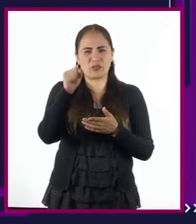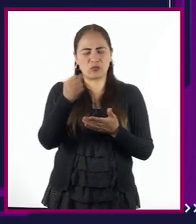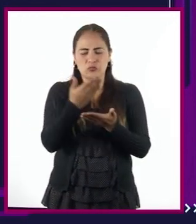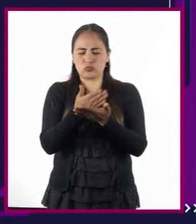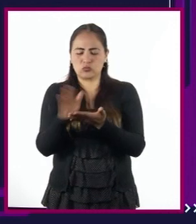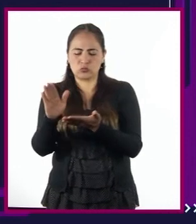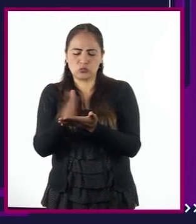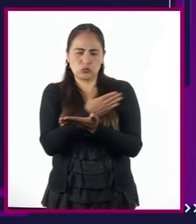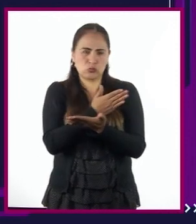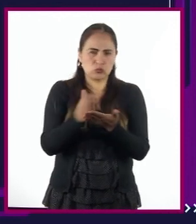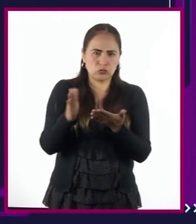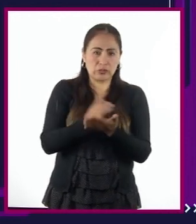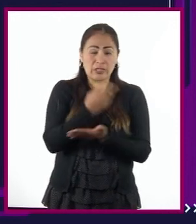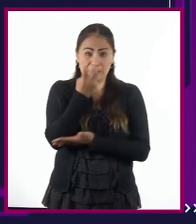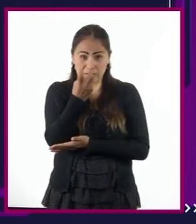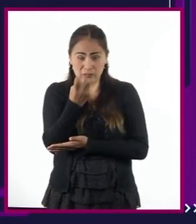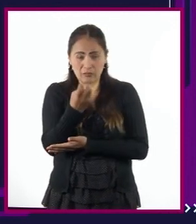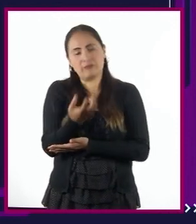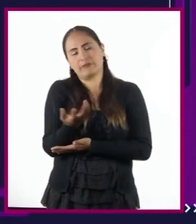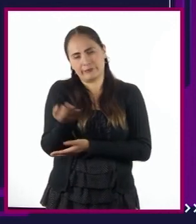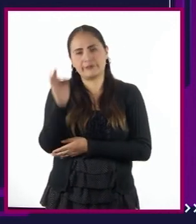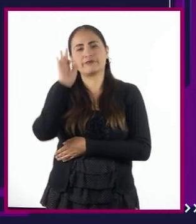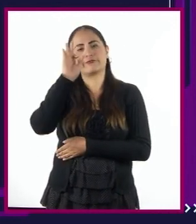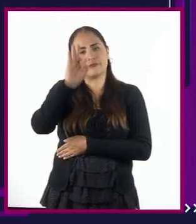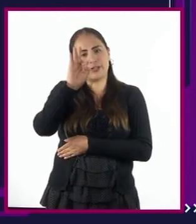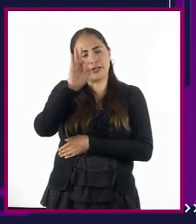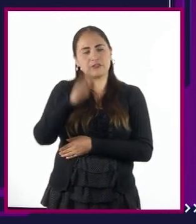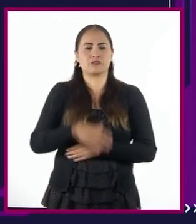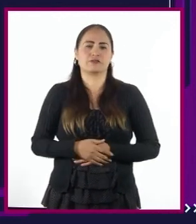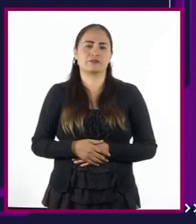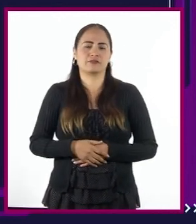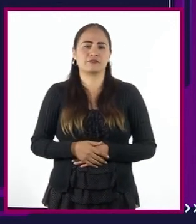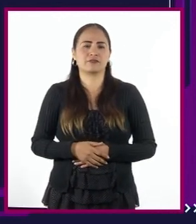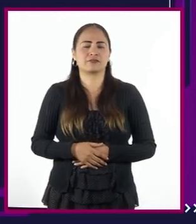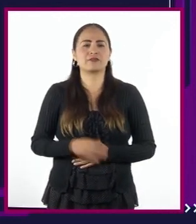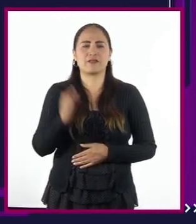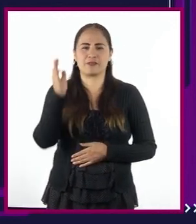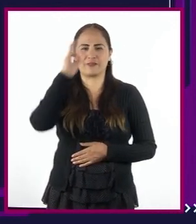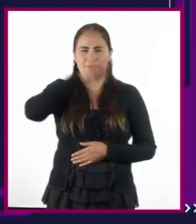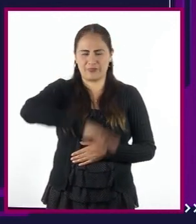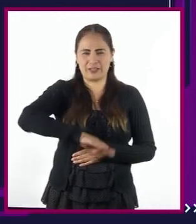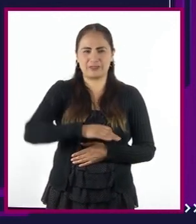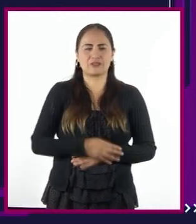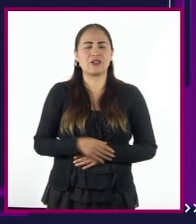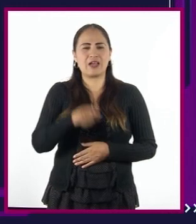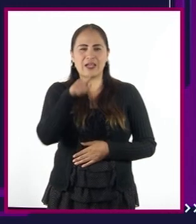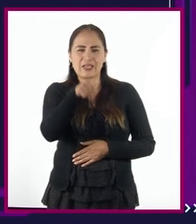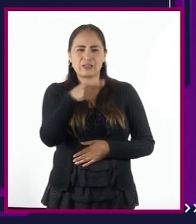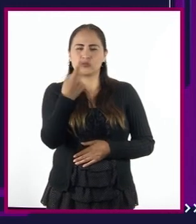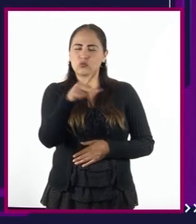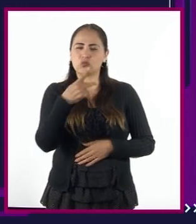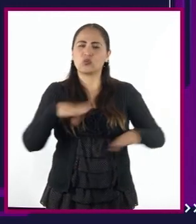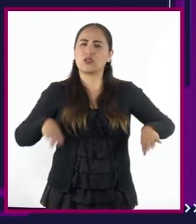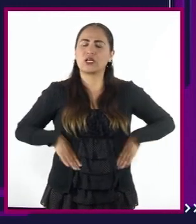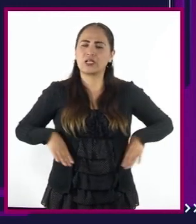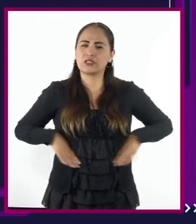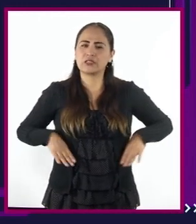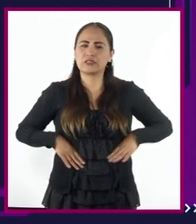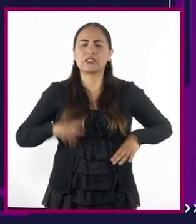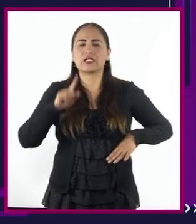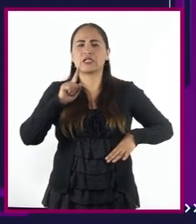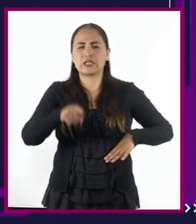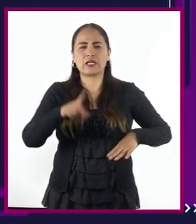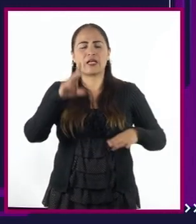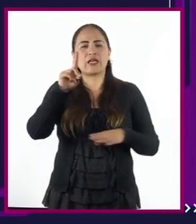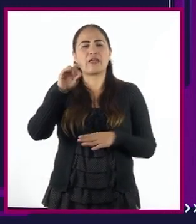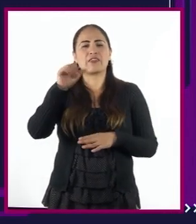de los datos. Falso, ya que una de las características de la gráfica es que permite el estudio